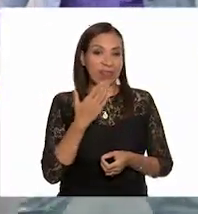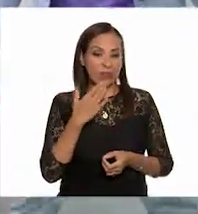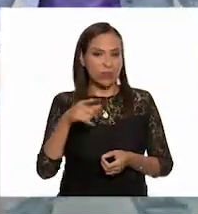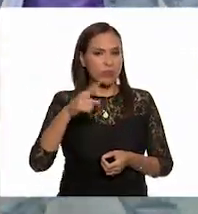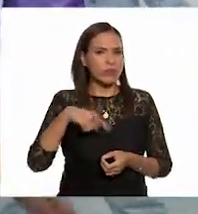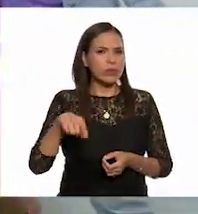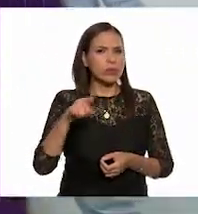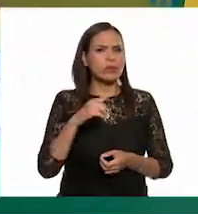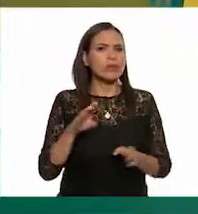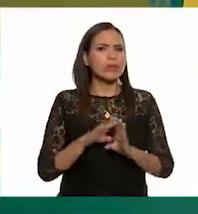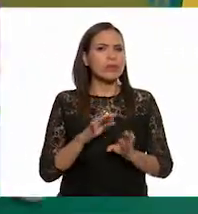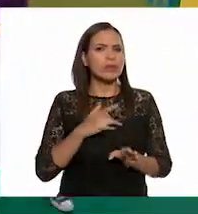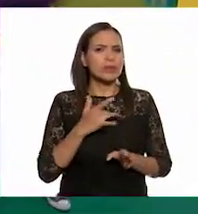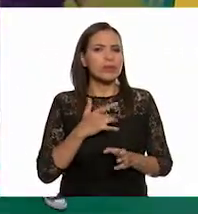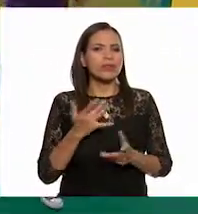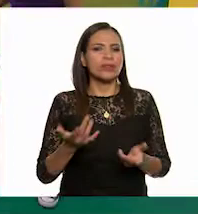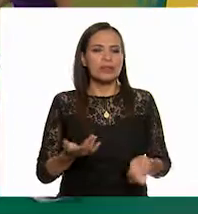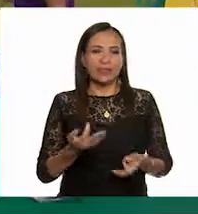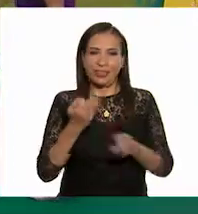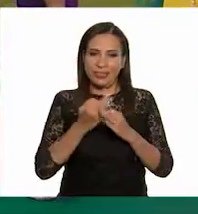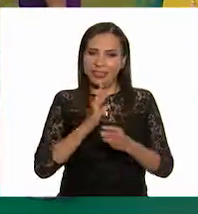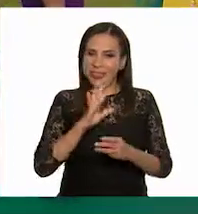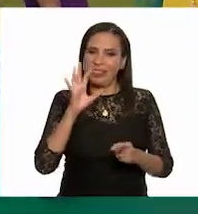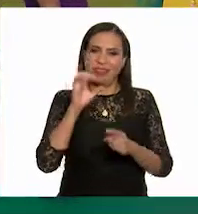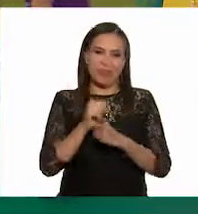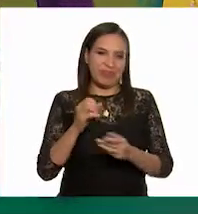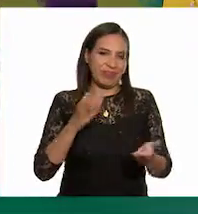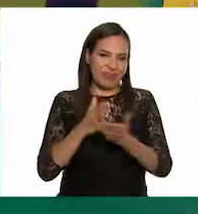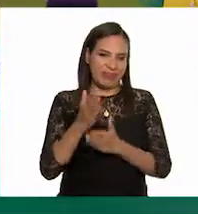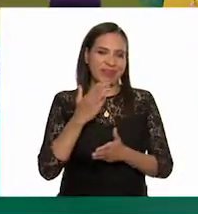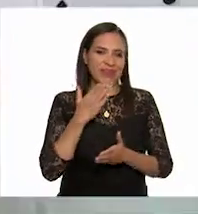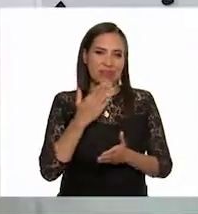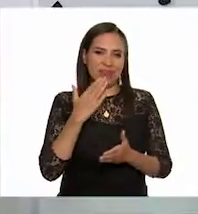¿Y ustedes qué tal? ¡Eso lo logramos!